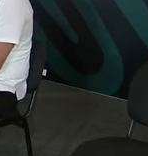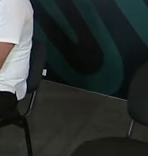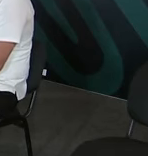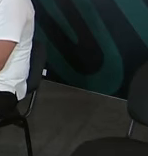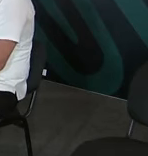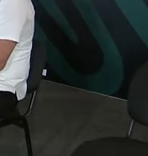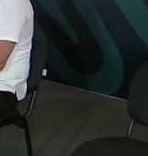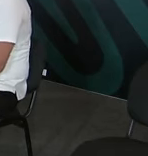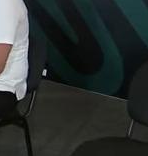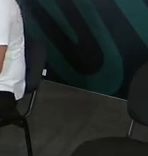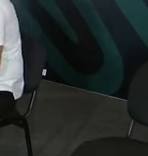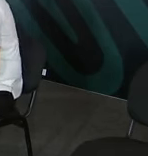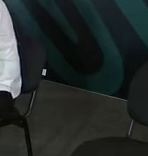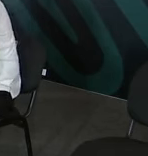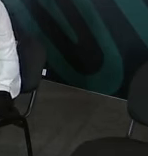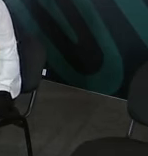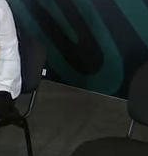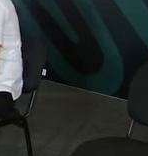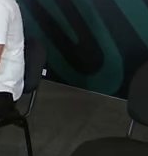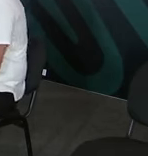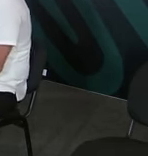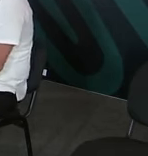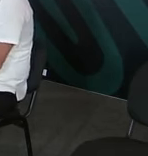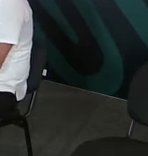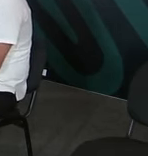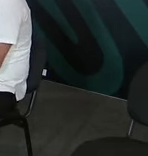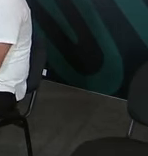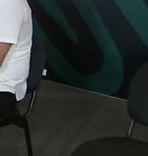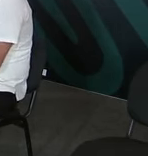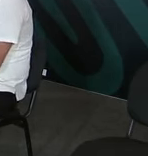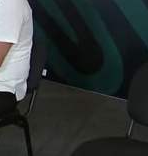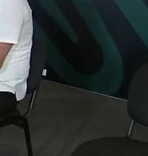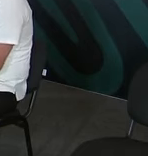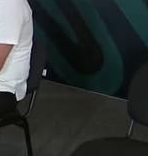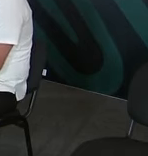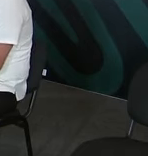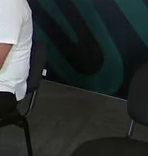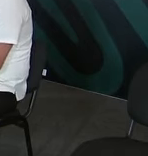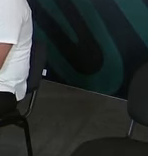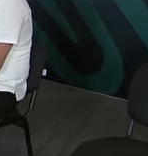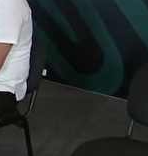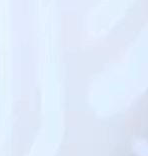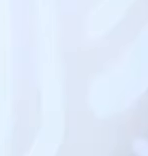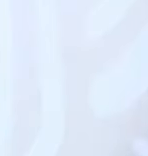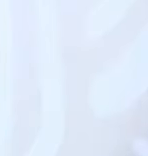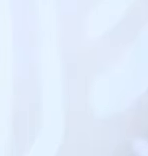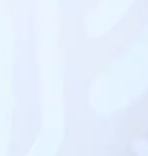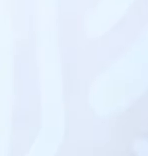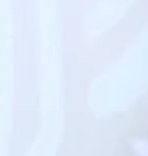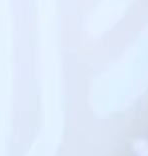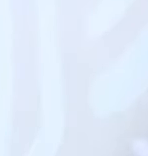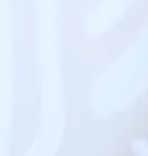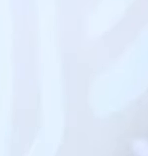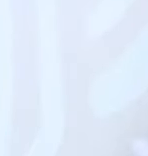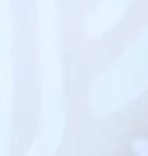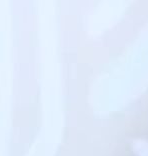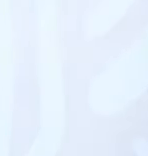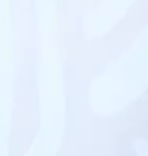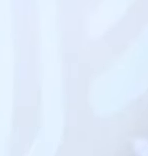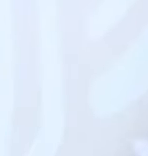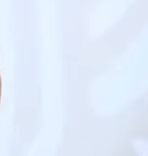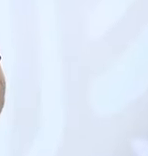vamos bueno queremos agradecer a la comunidad de chilchota a la asamblea comunitaria de chilchota